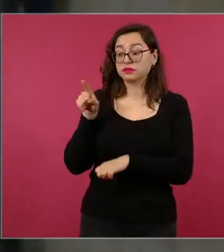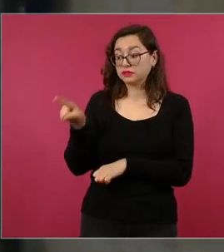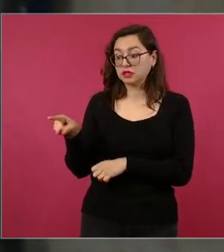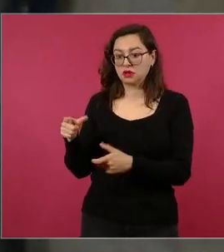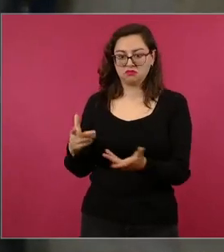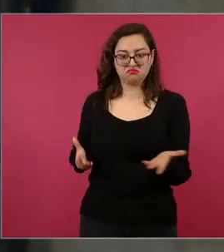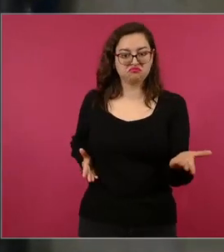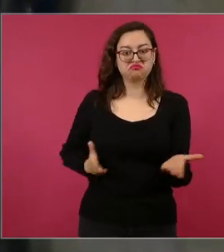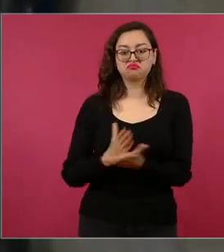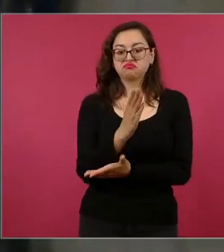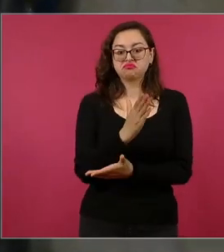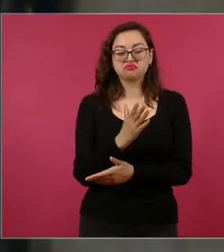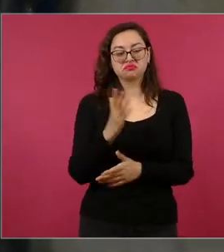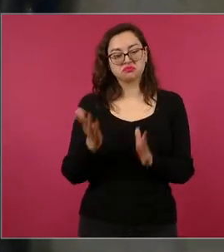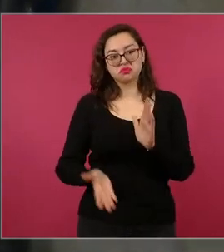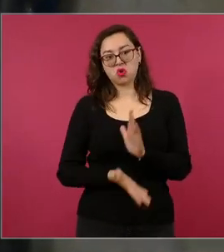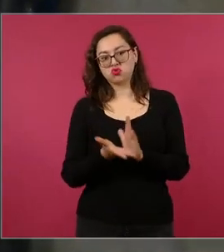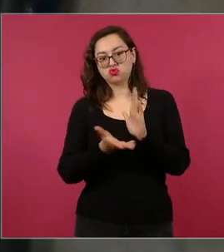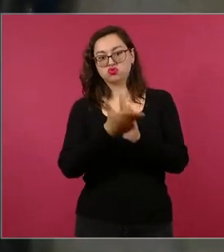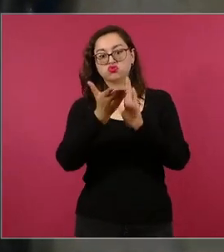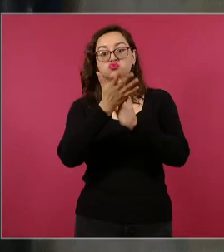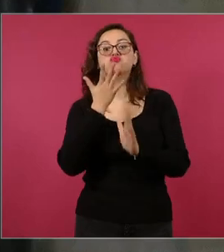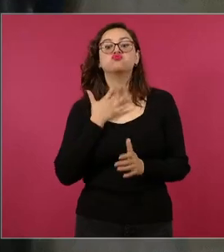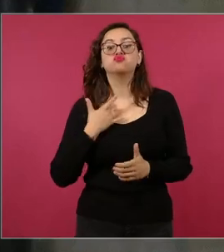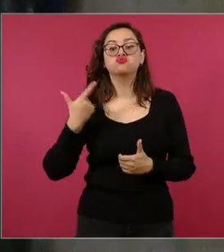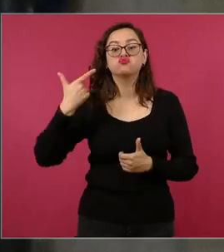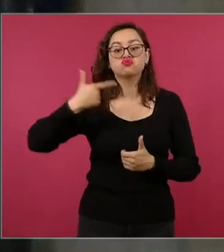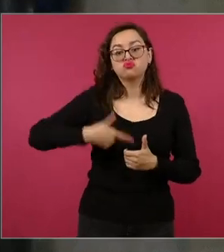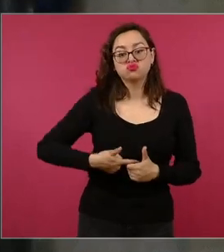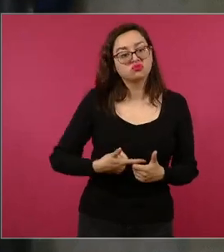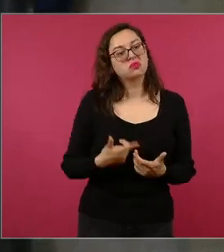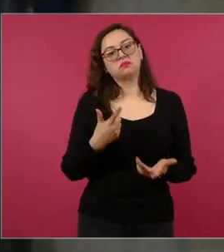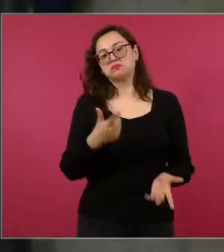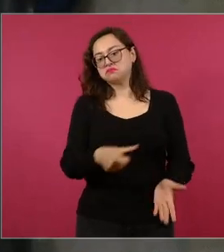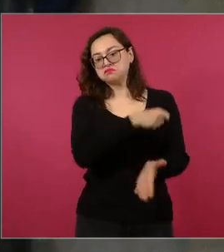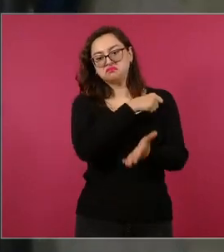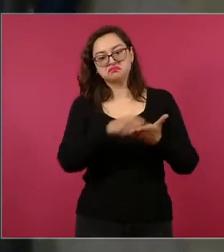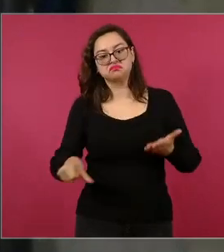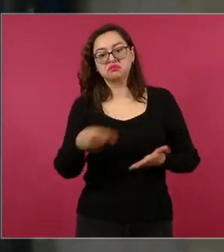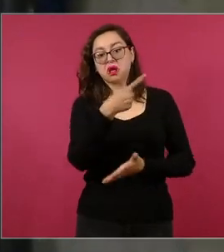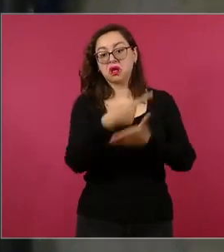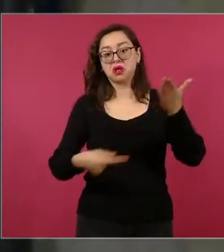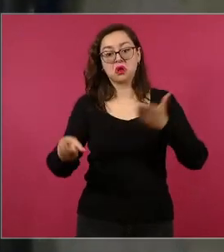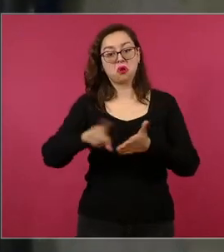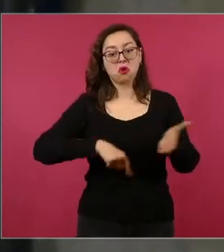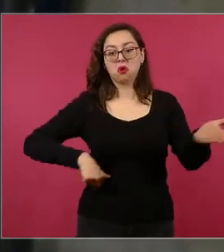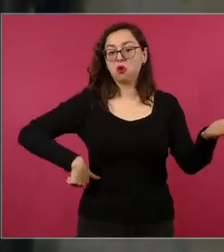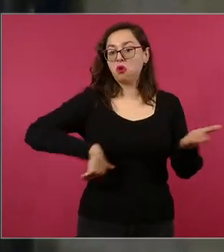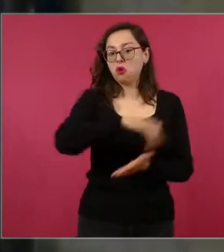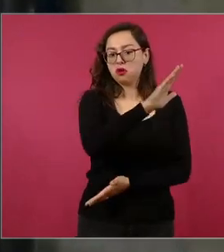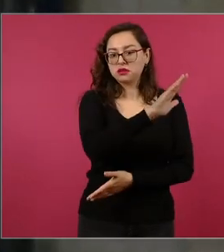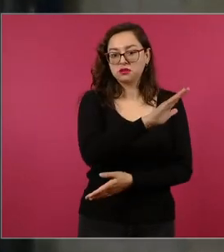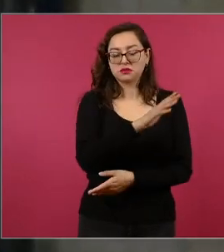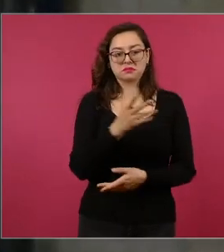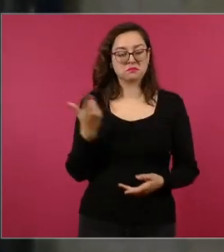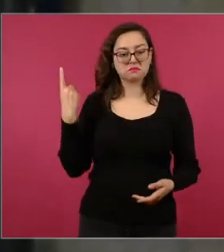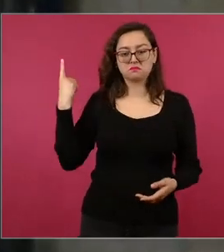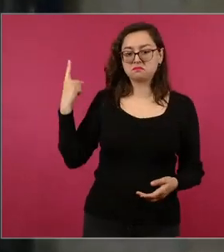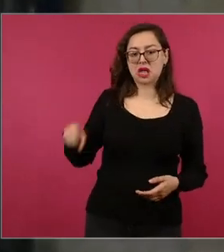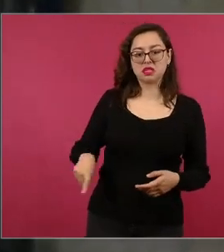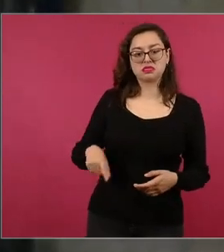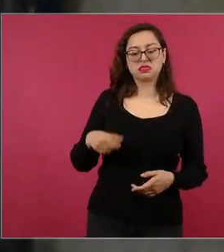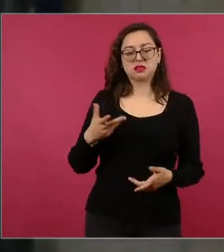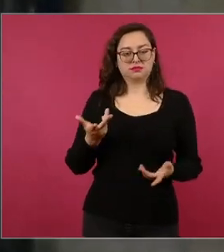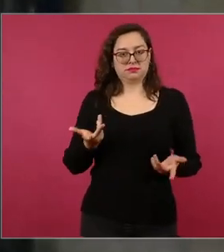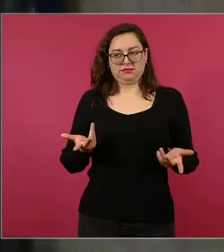y gasolineras en construcción amenazando a los trabajadores con detenerlos, los corren y solo les dicen que son órdenes superiores